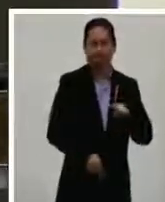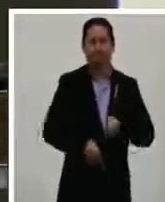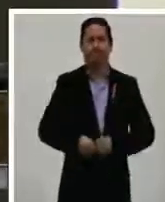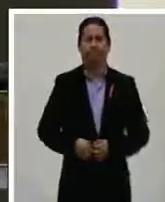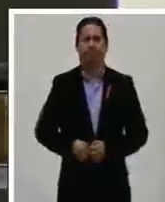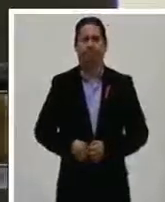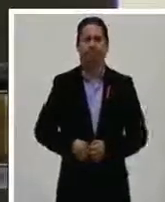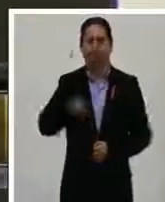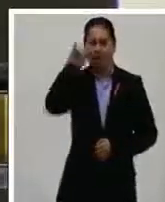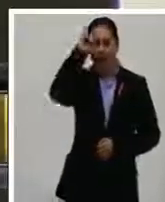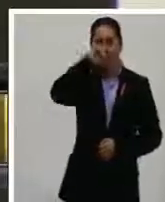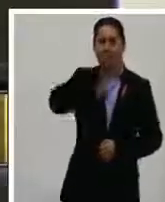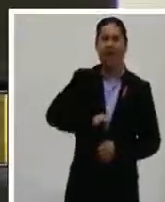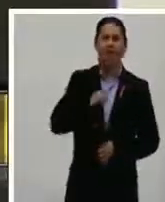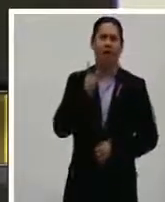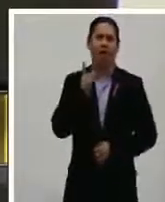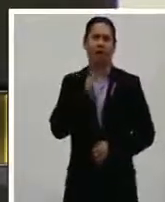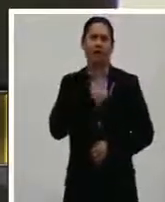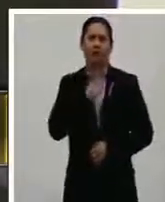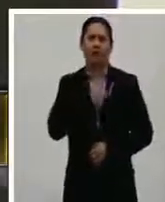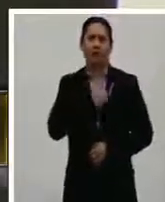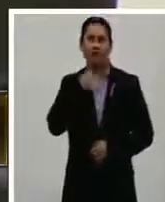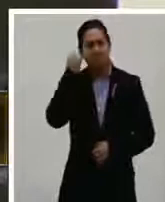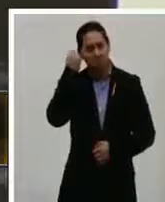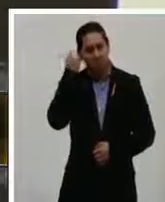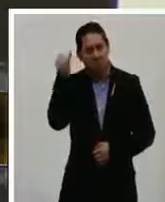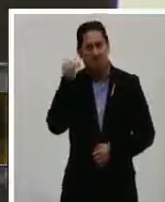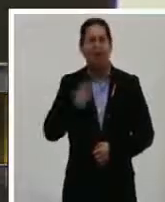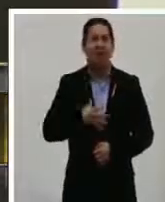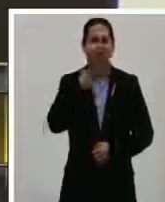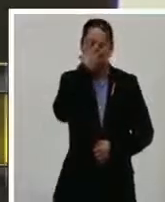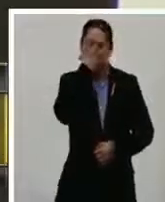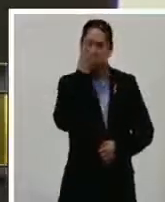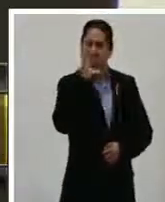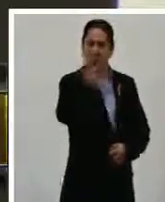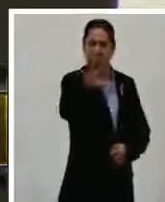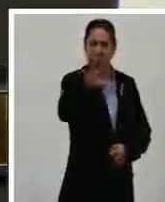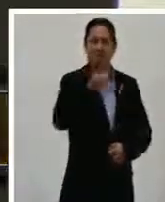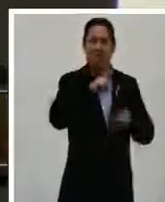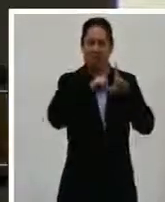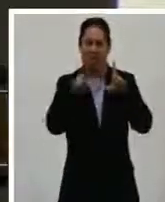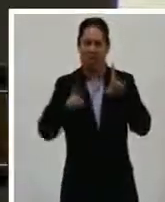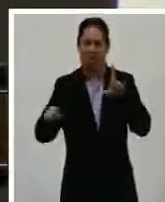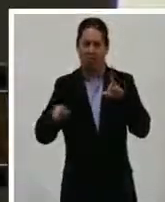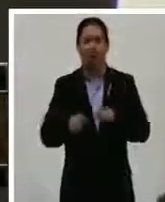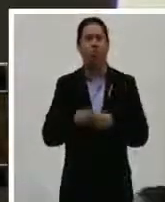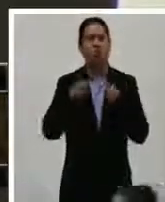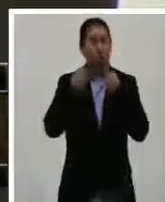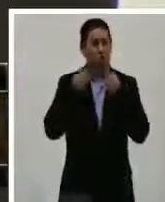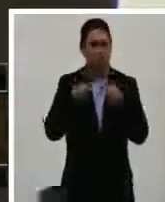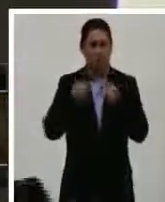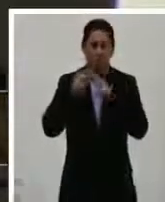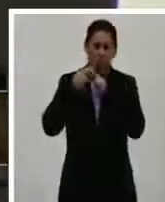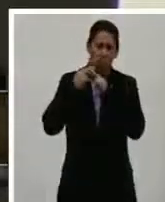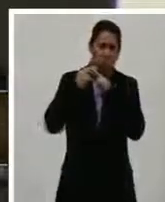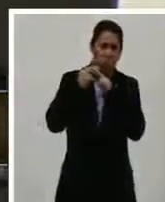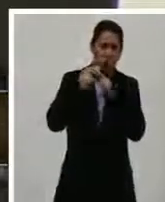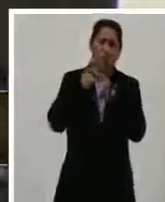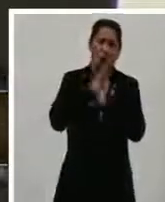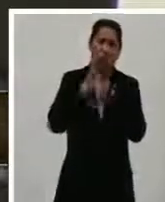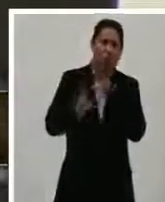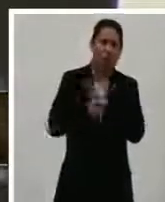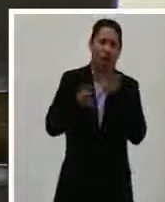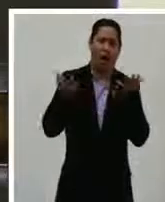mexicano solo podía ser juzgado por el delito de traición a la patria hay mucho camino que recorrer y muchas mejoras a realizar